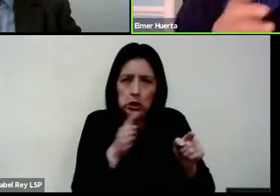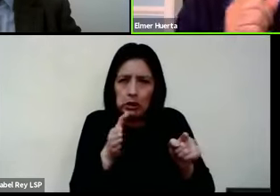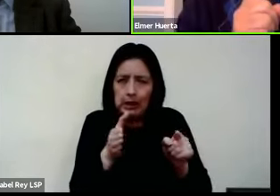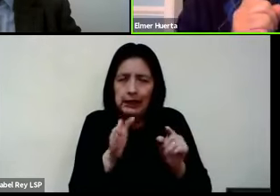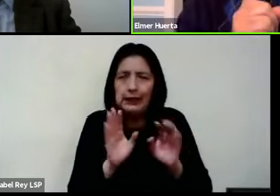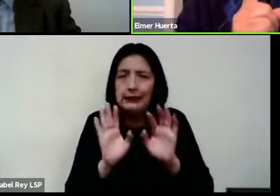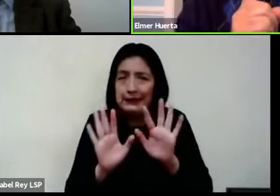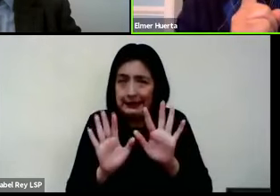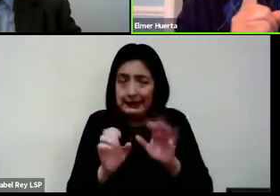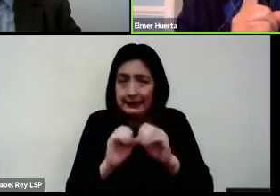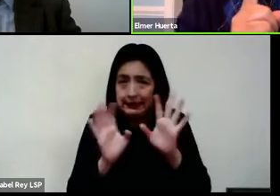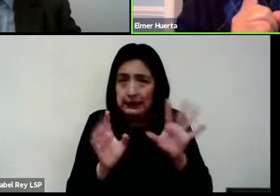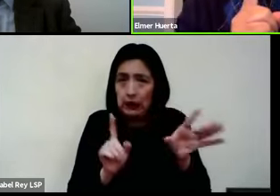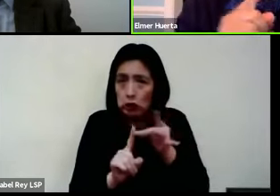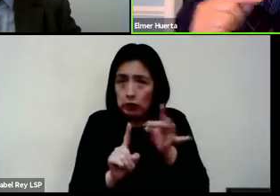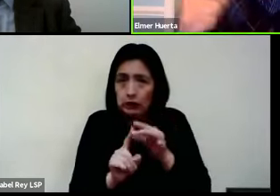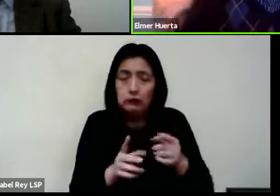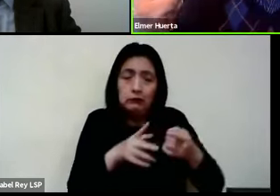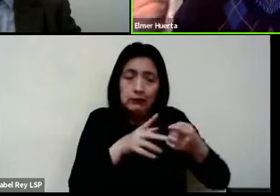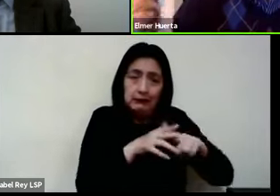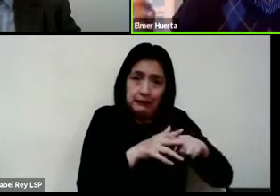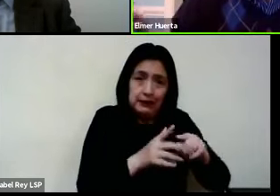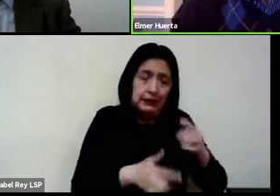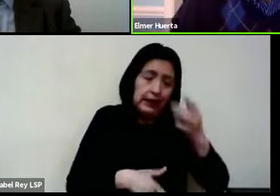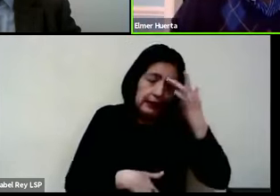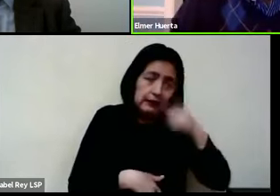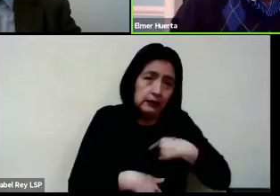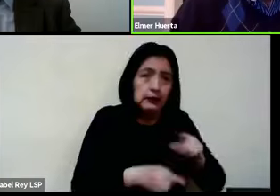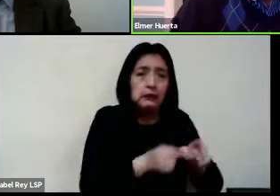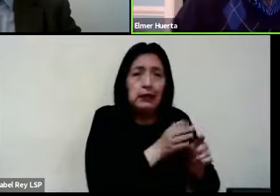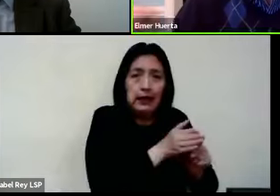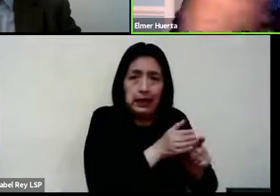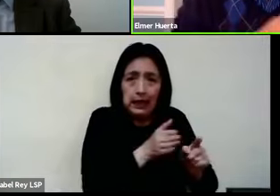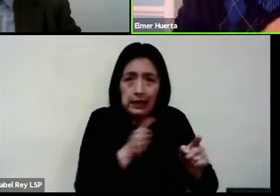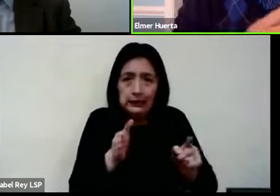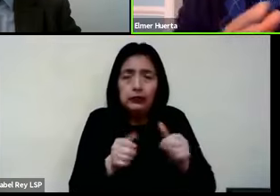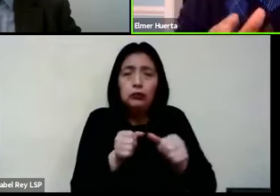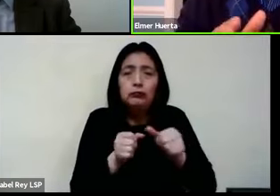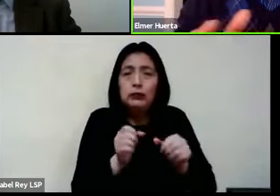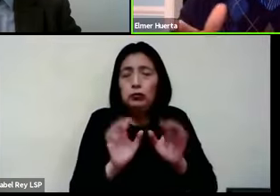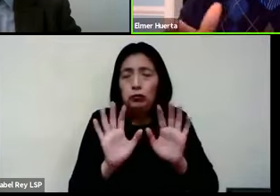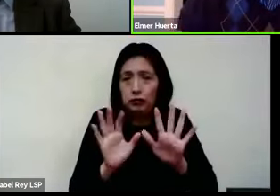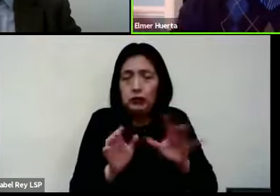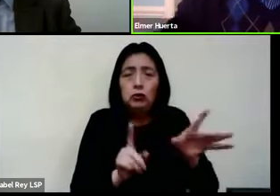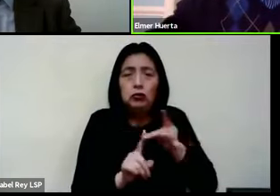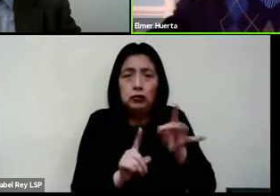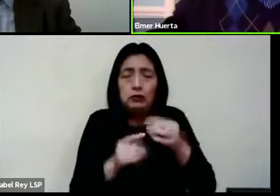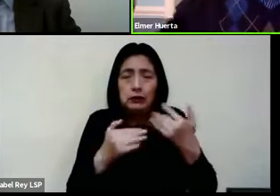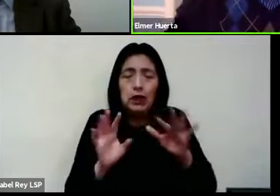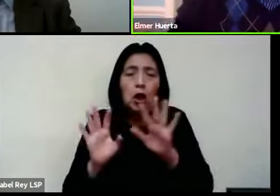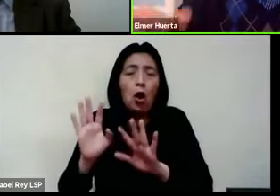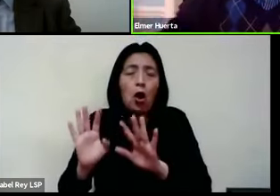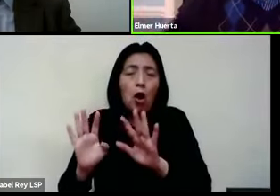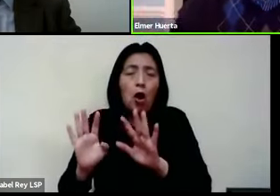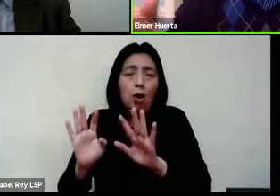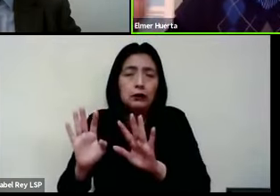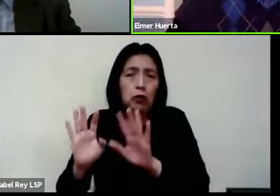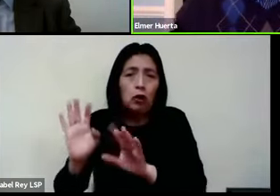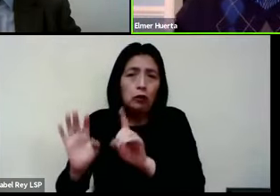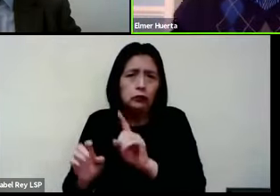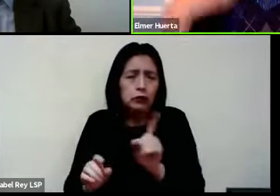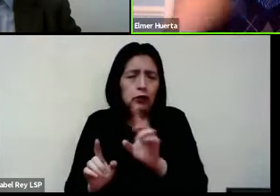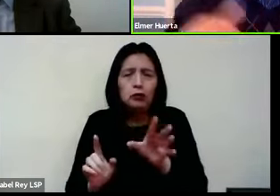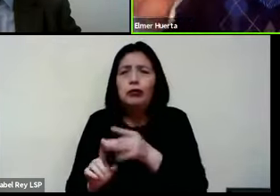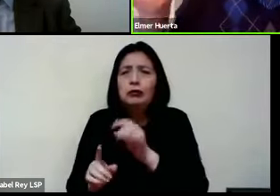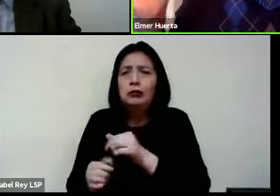contagia. Desde el día que aparece el síntoma, la persona contagia hasta el día número 10. Ya pasaron 10, 11 días, ya no contagia. ¿Cómo estás?